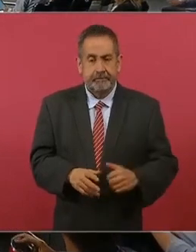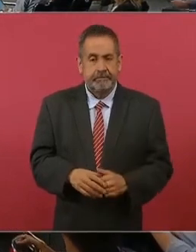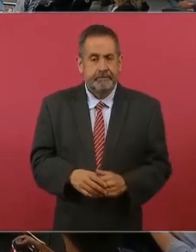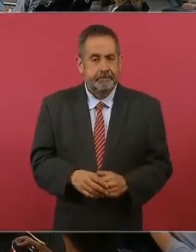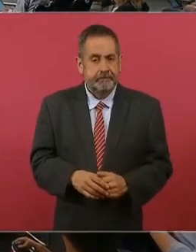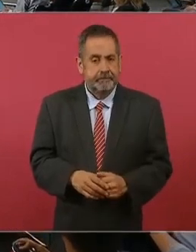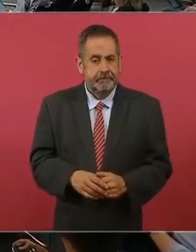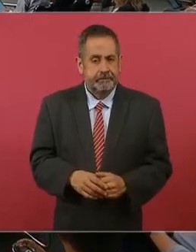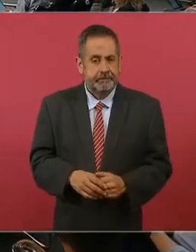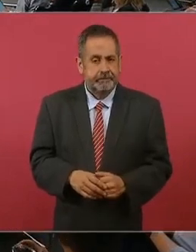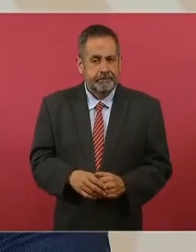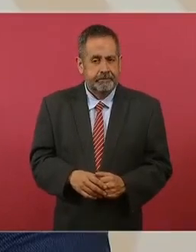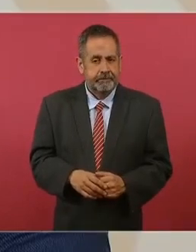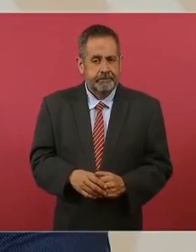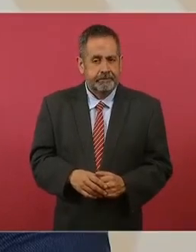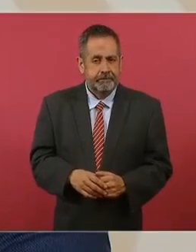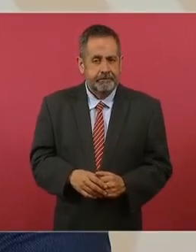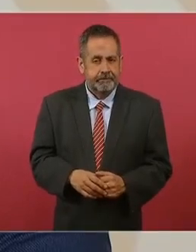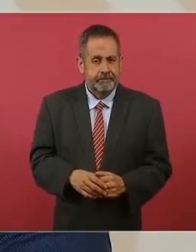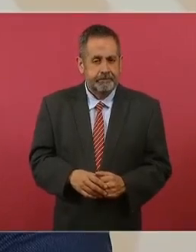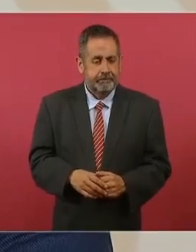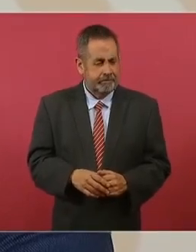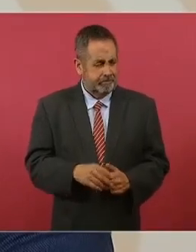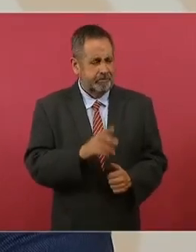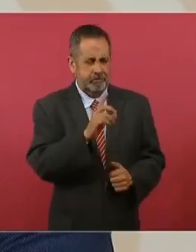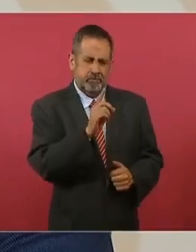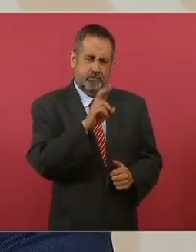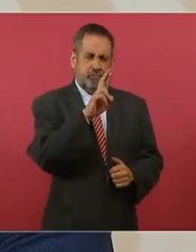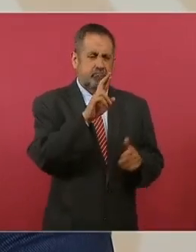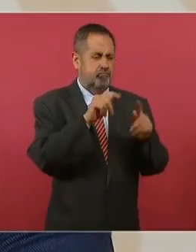tiene un buen grado